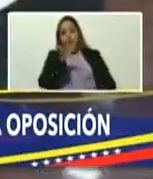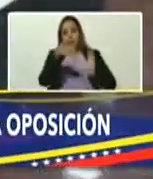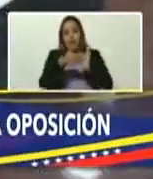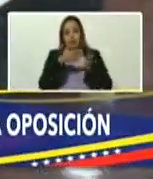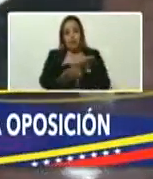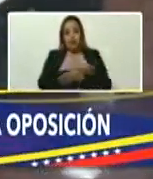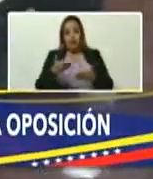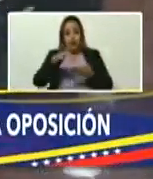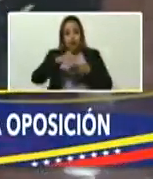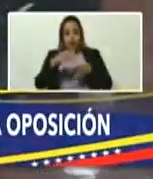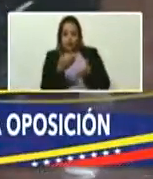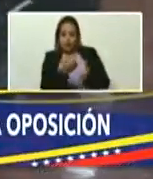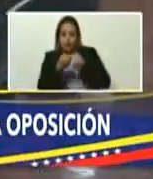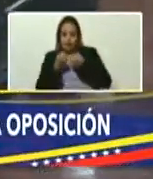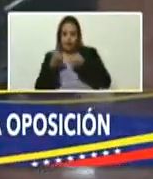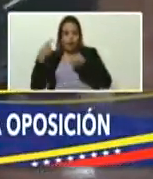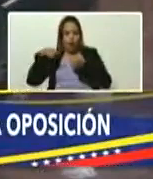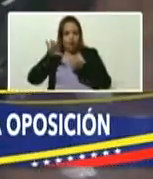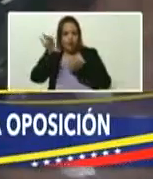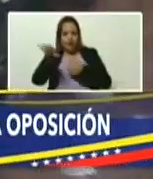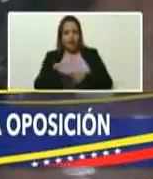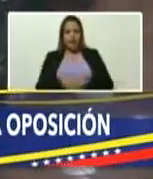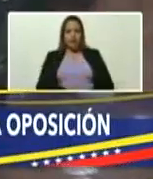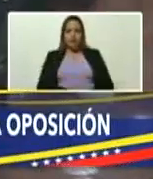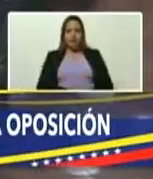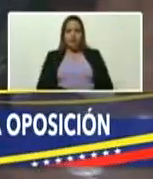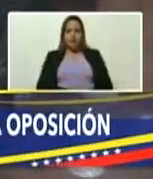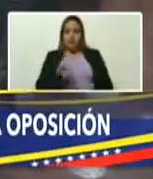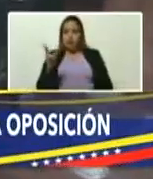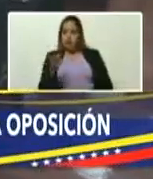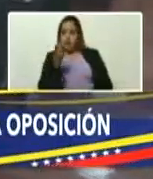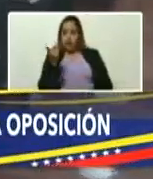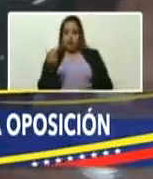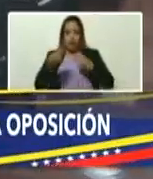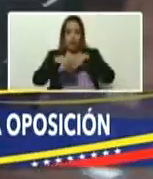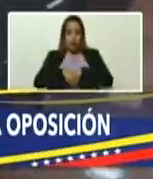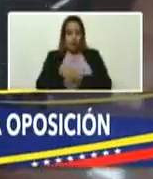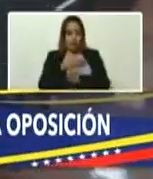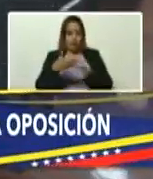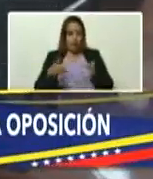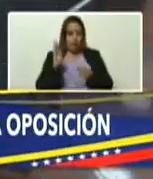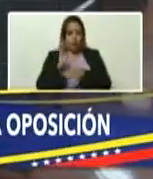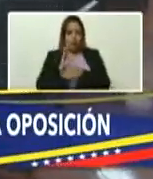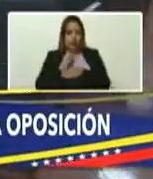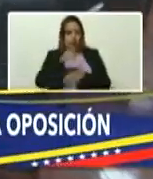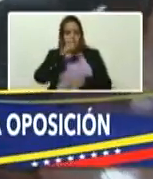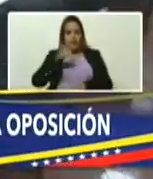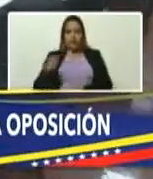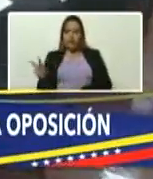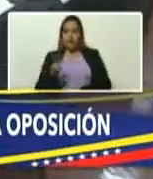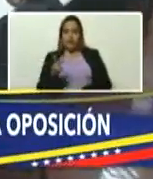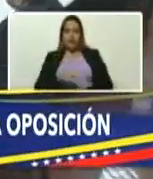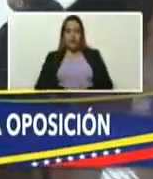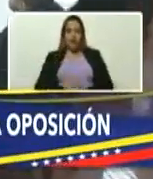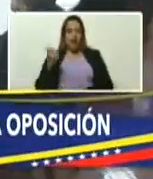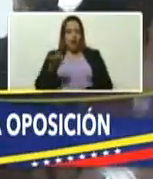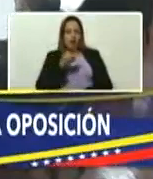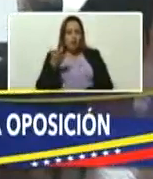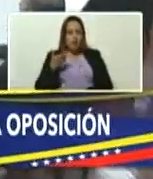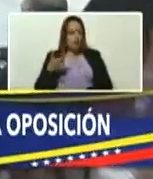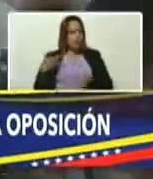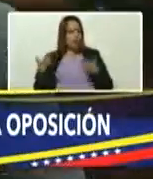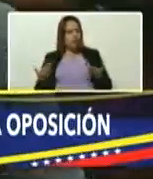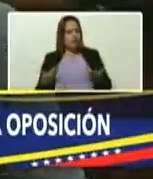3.000 millones de dólares retenidos en el exterior. El segundo acuerdo parcial para la protección del pueblo venezolano busca